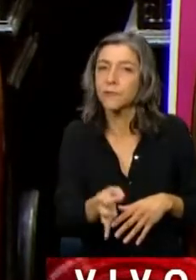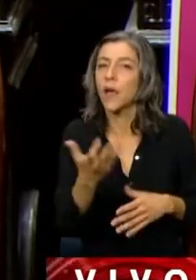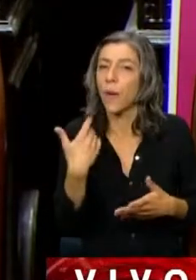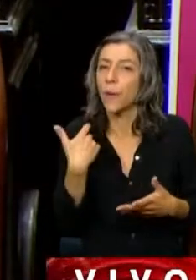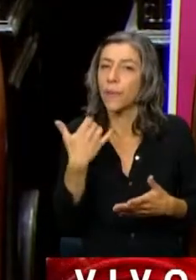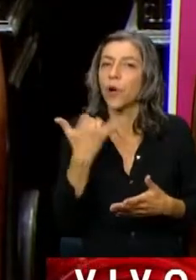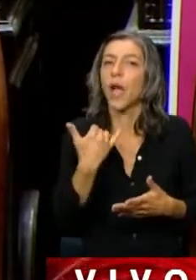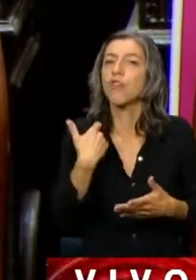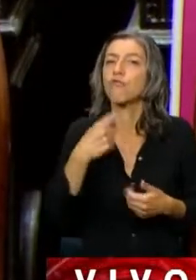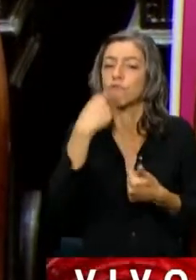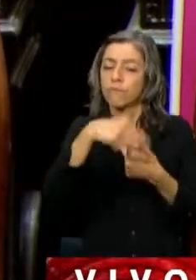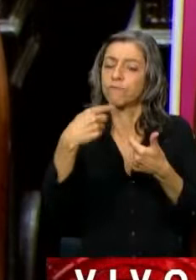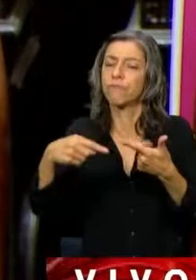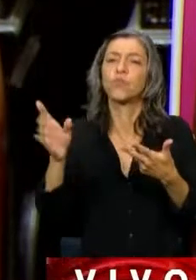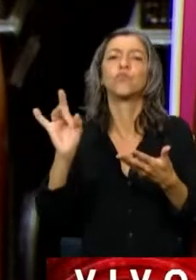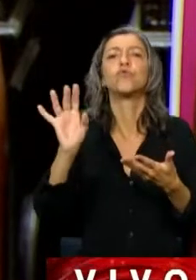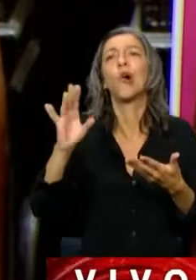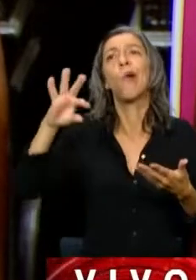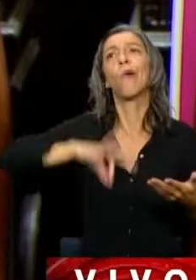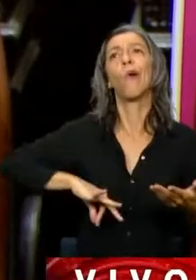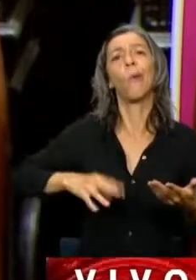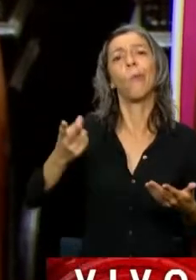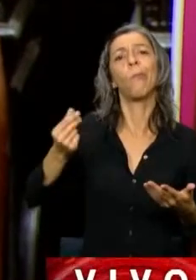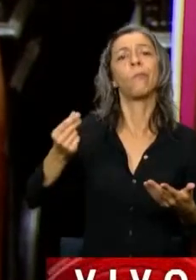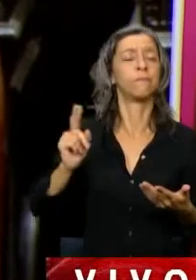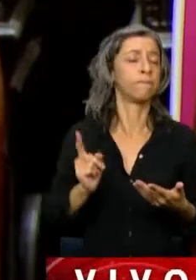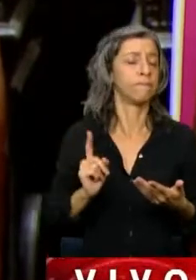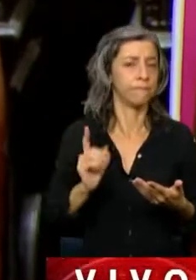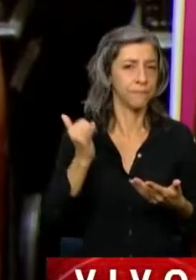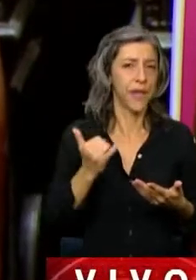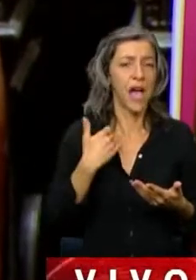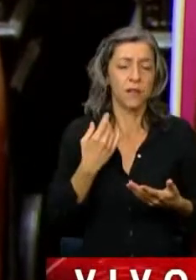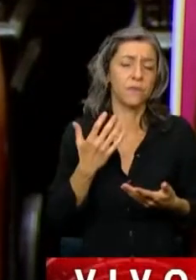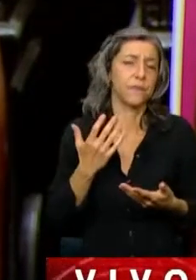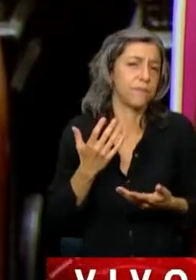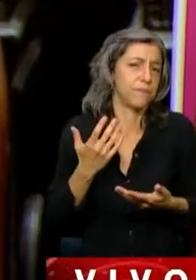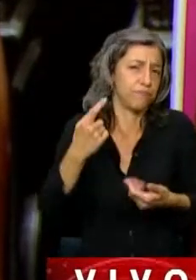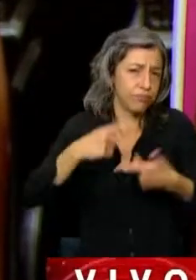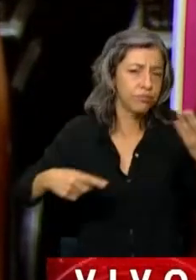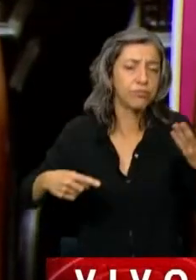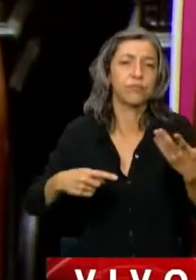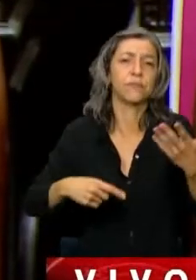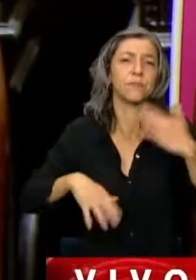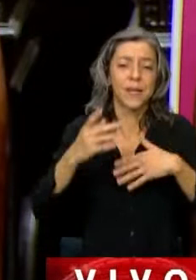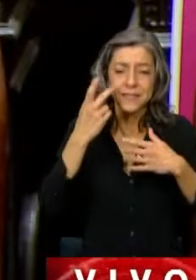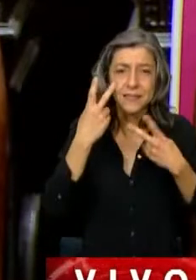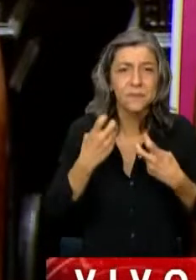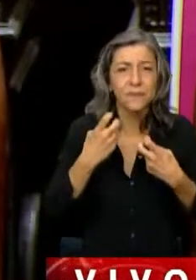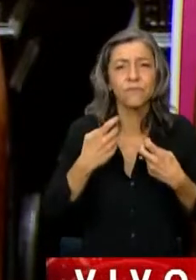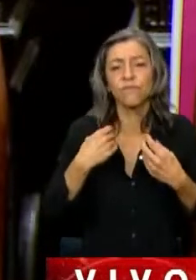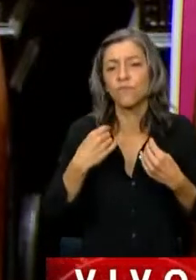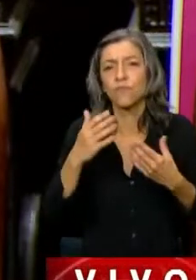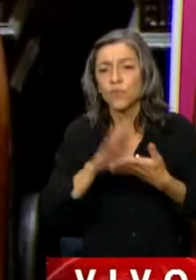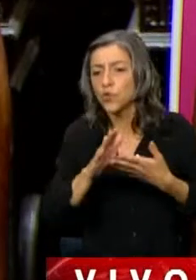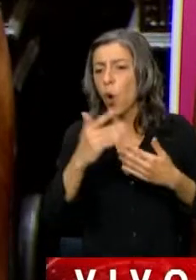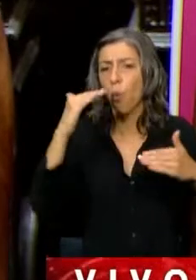cuestión de salarios o de ingresos. Incluso todos los estudios más serios vinculados a los problemas de la desigualdad, no